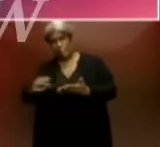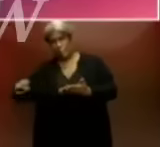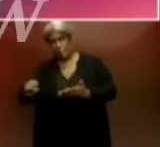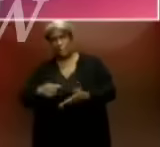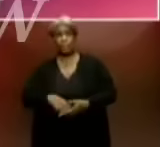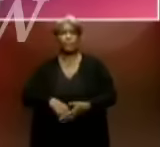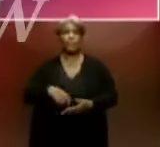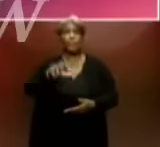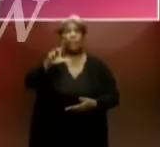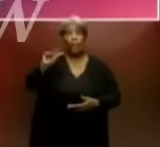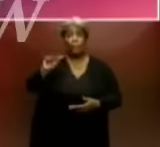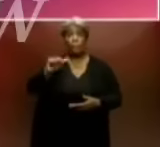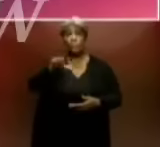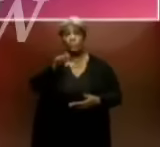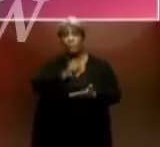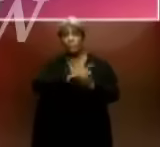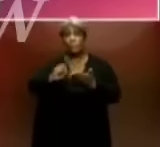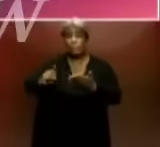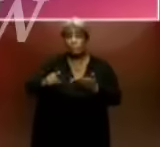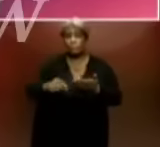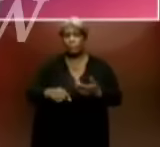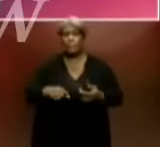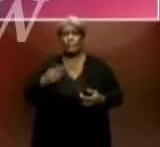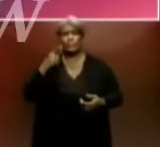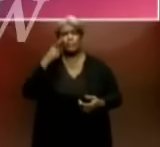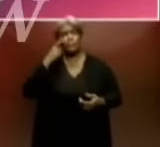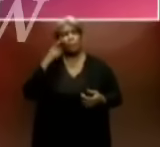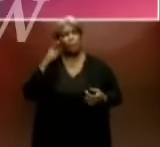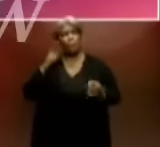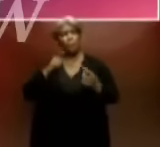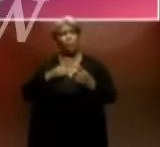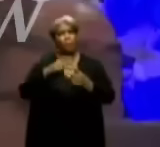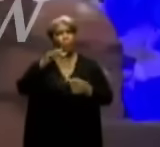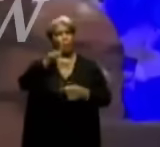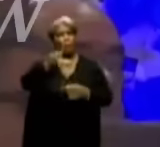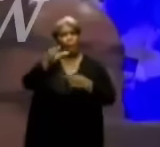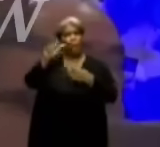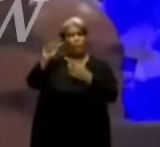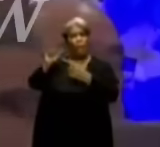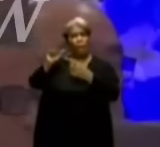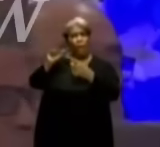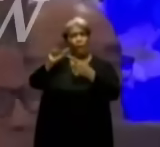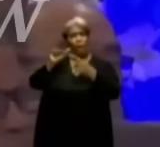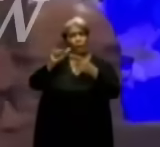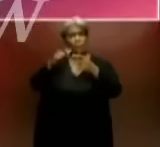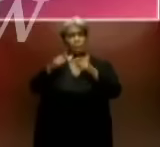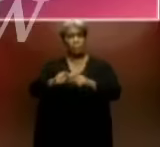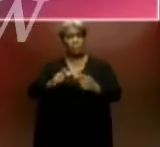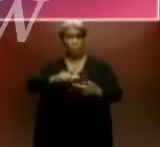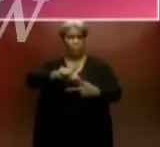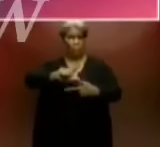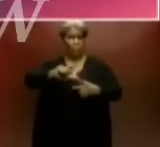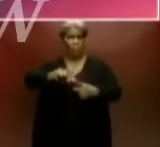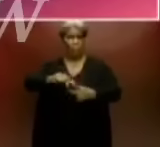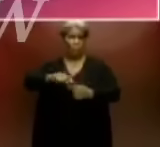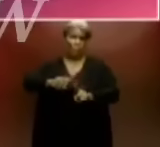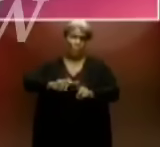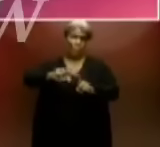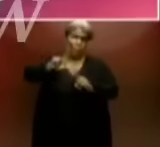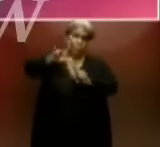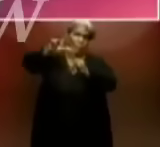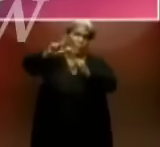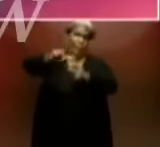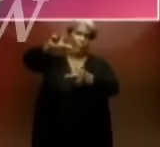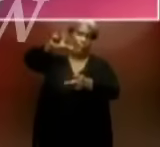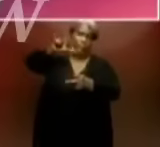semanal. Me llama la atención que está en mayúscula. ¿No será Luis Abinader semanal? Hasta ahora es la semanal. Ok,